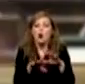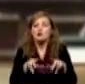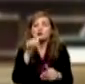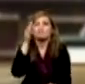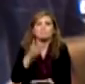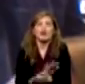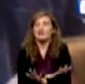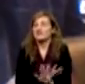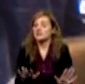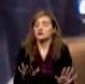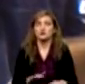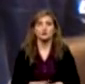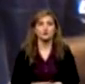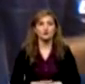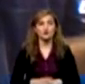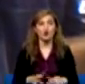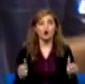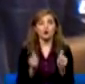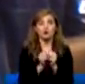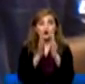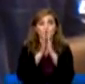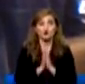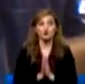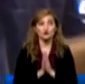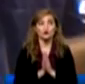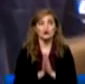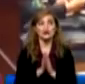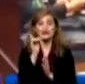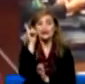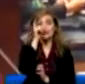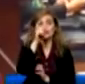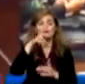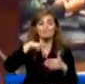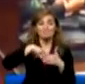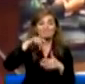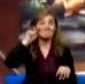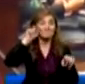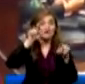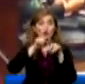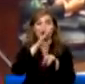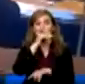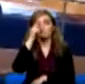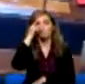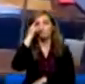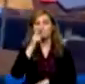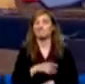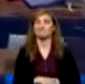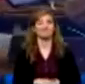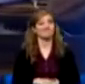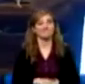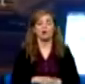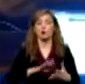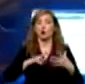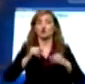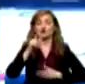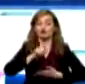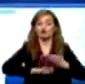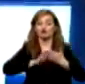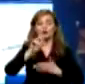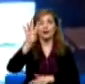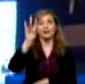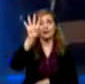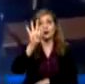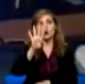de nadie. La unificación de los pedidos dificultó que se llegue a un consenso con los correístas. Sin embargo, la resolución se aprobó con